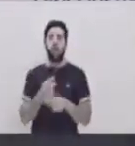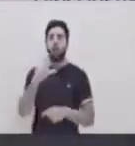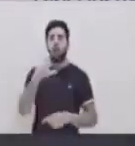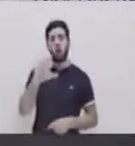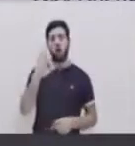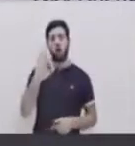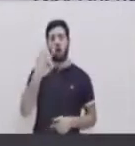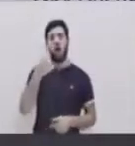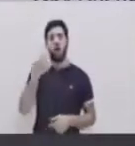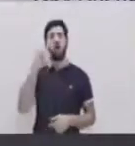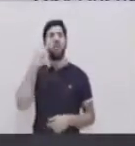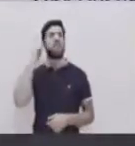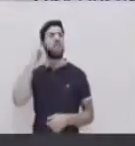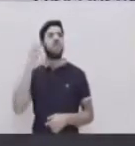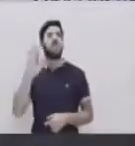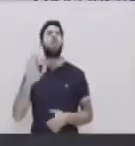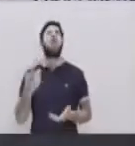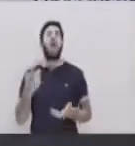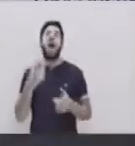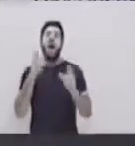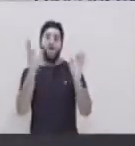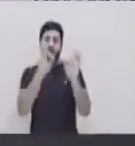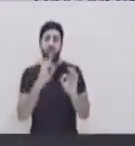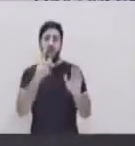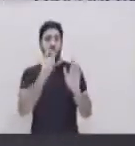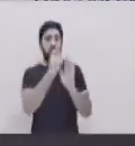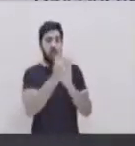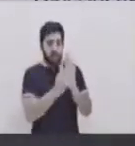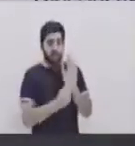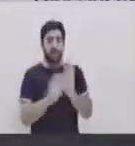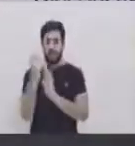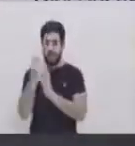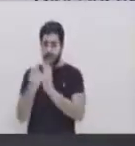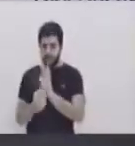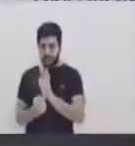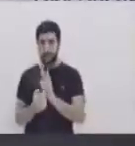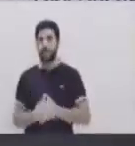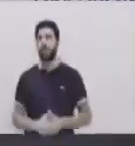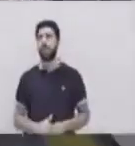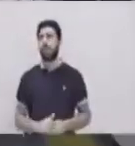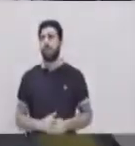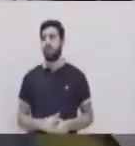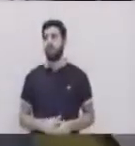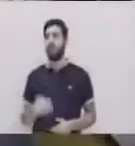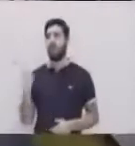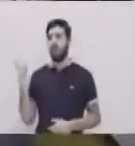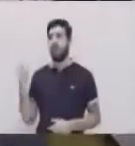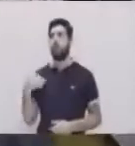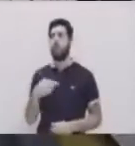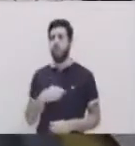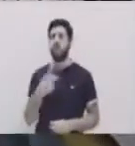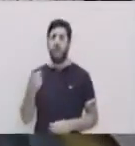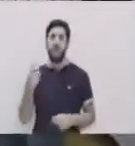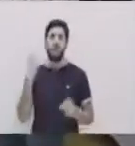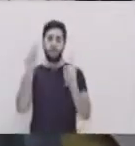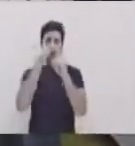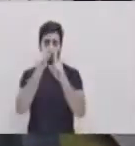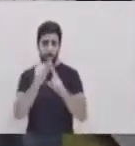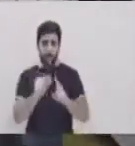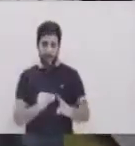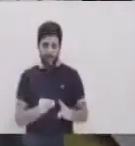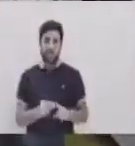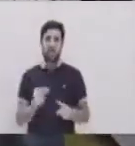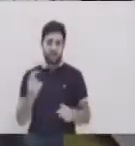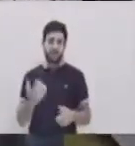código. ¿Y qué es el código? Es el sistema de signos. Nosotros, ¿por qué sistema de signos nos comunicamos? Los signos del idioma español. Las